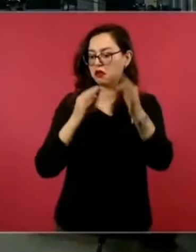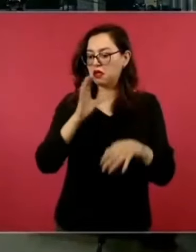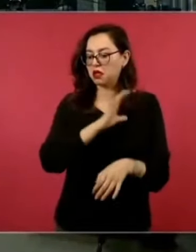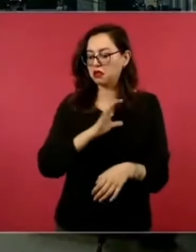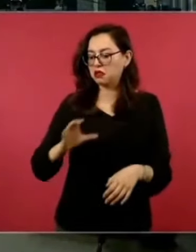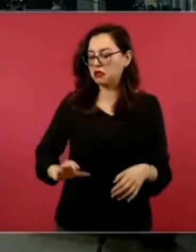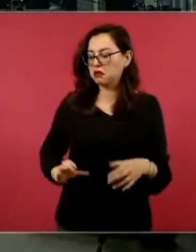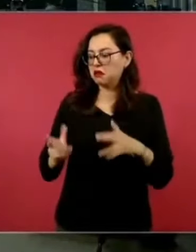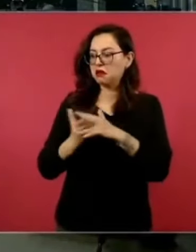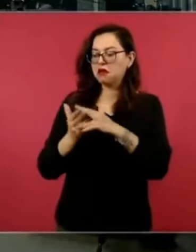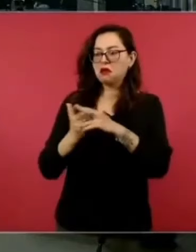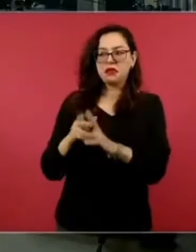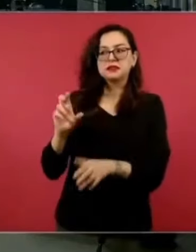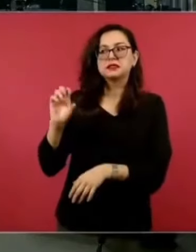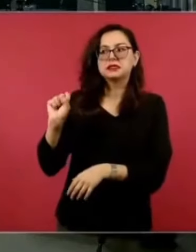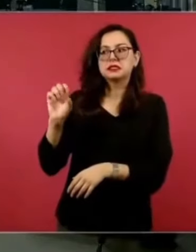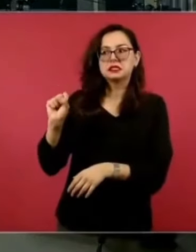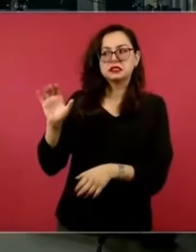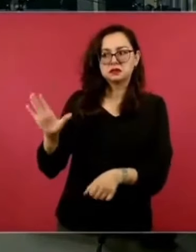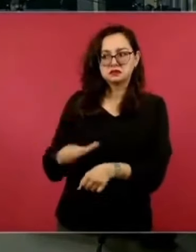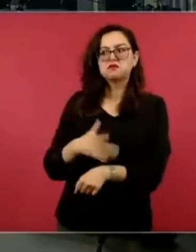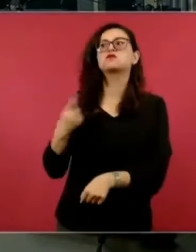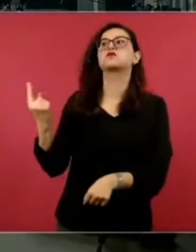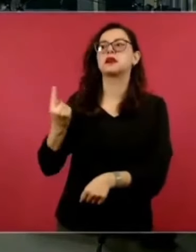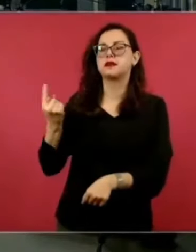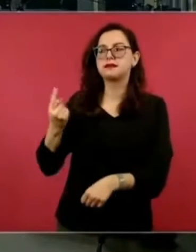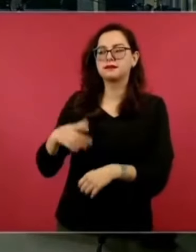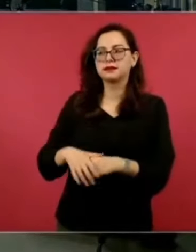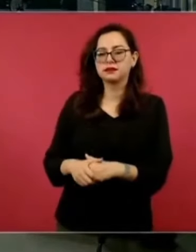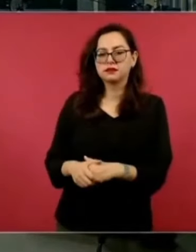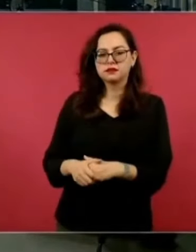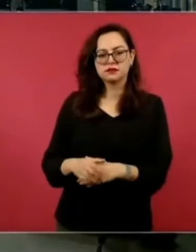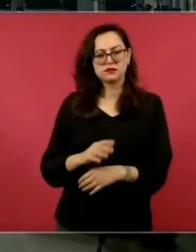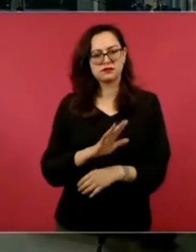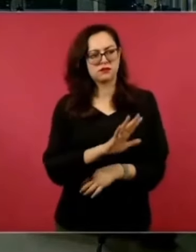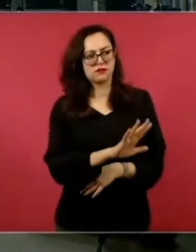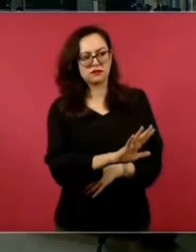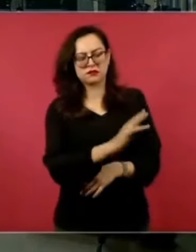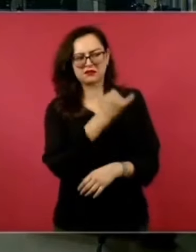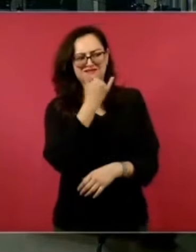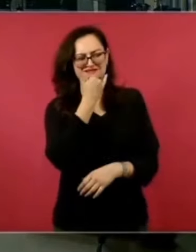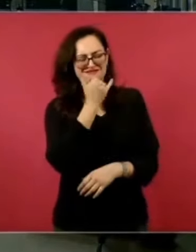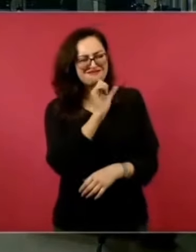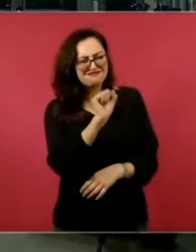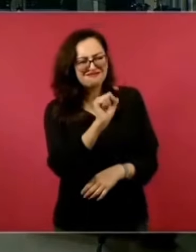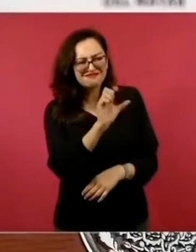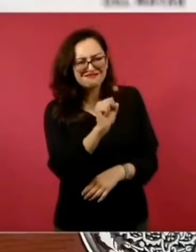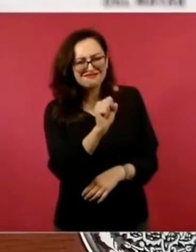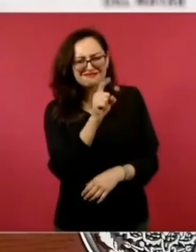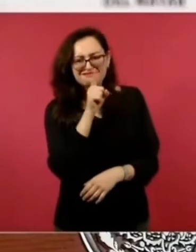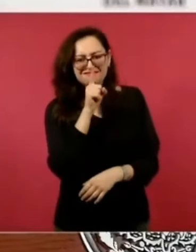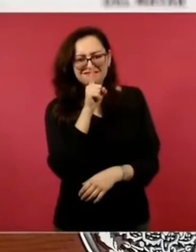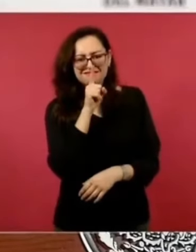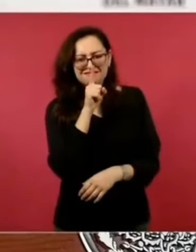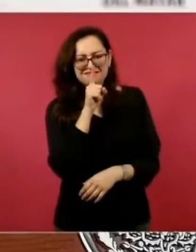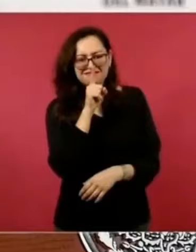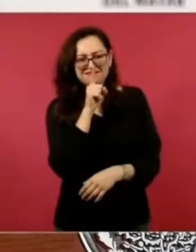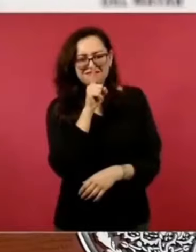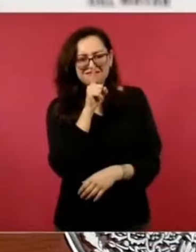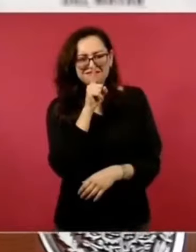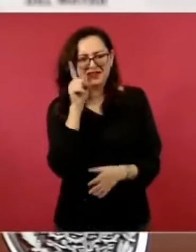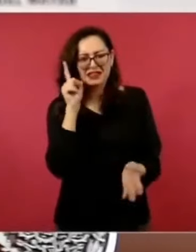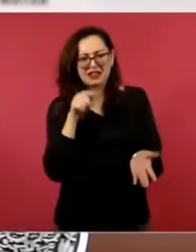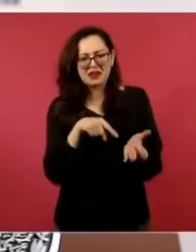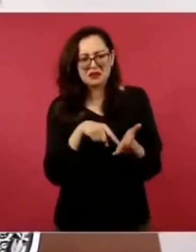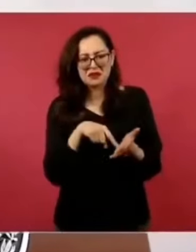no no vieron 60 creo que fueron seis y fueron